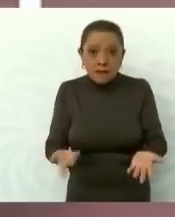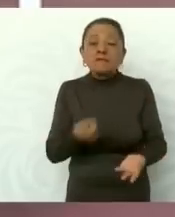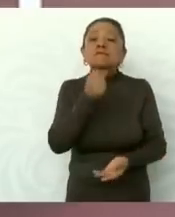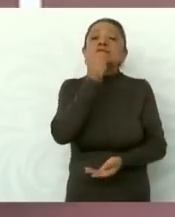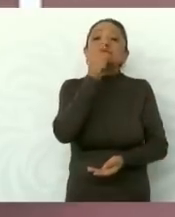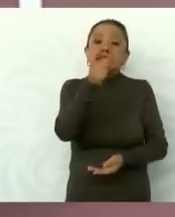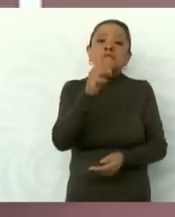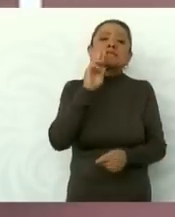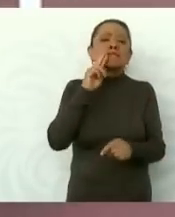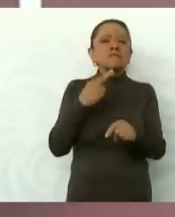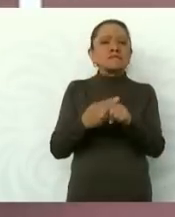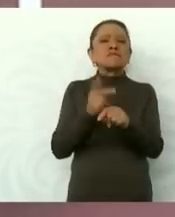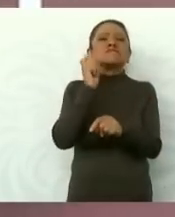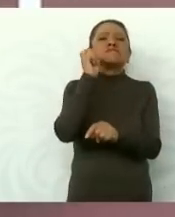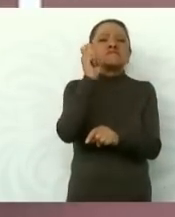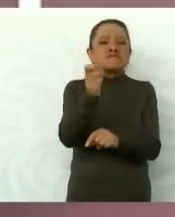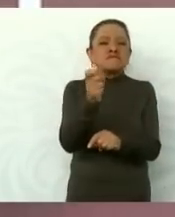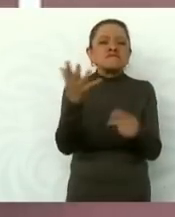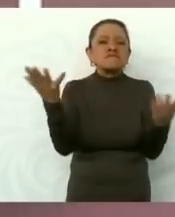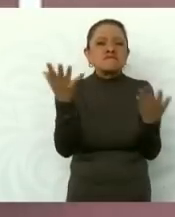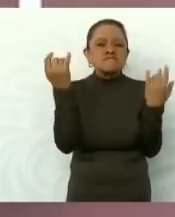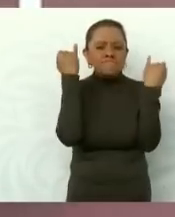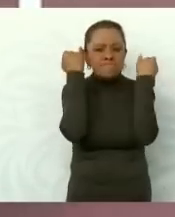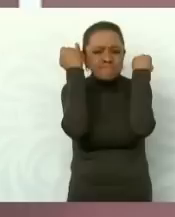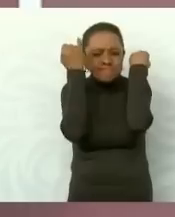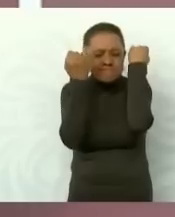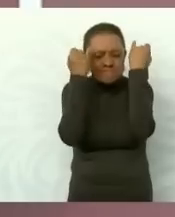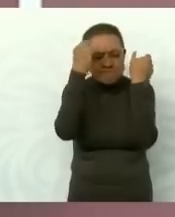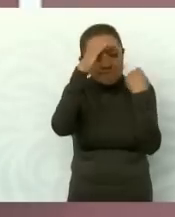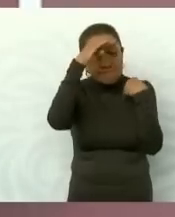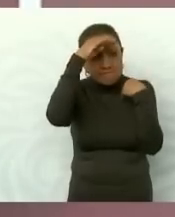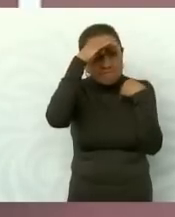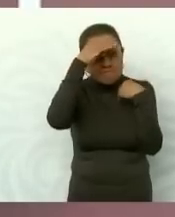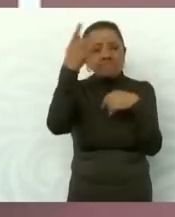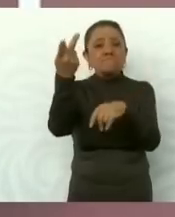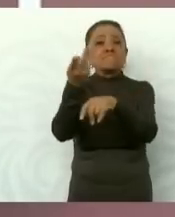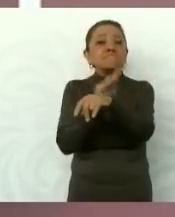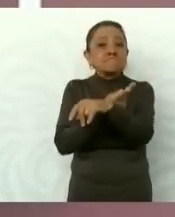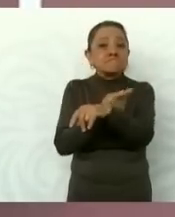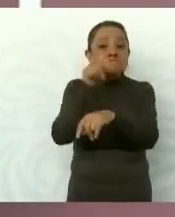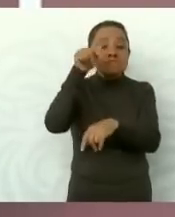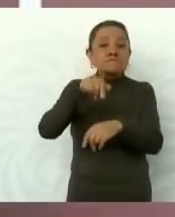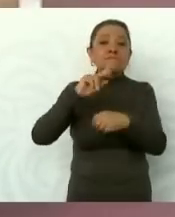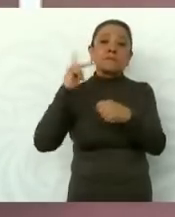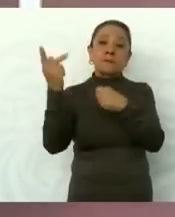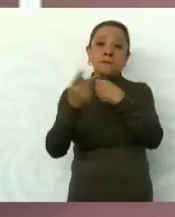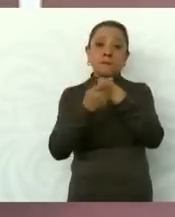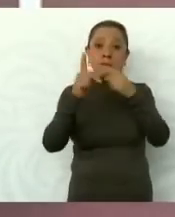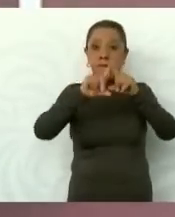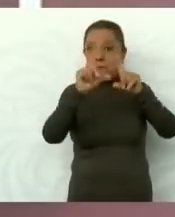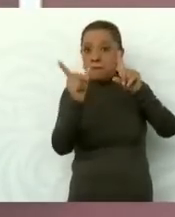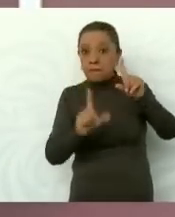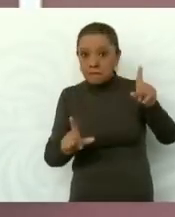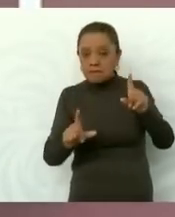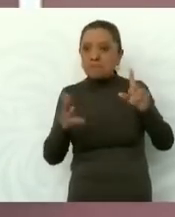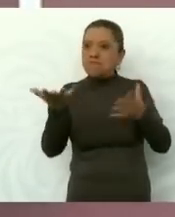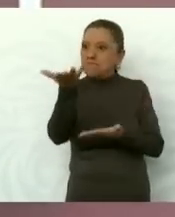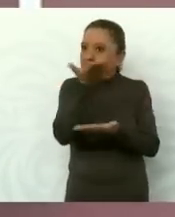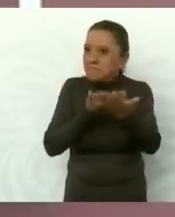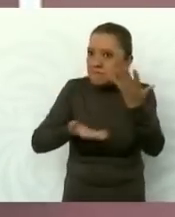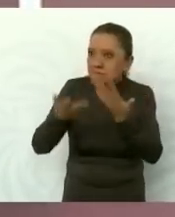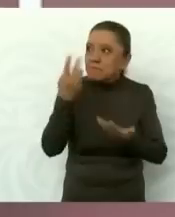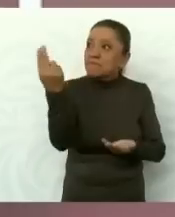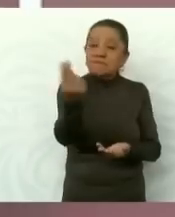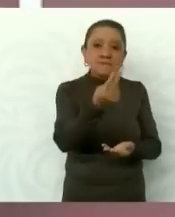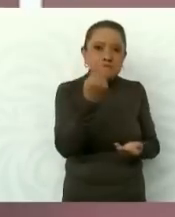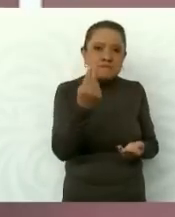hacer una reflexión de lo que pasó en nuestro país y compartirla con ustedes. Y estoy segura que van a estar